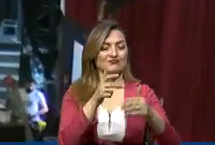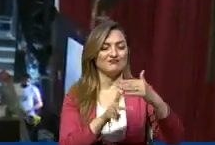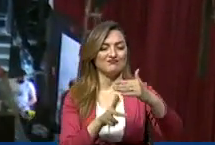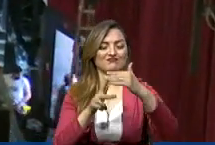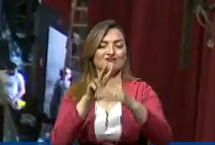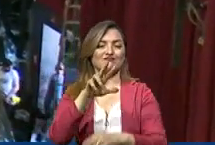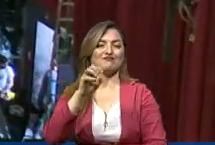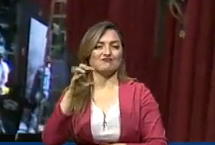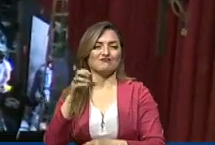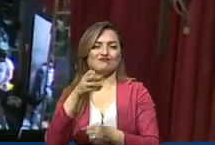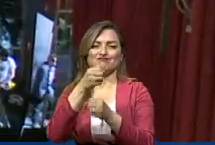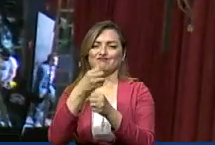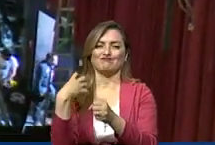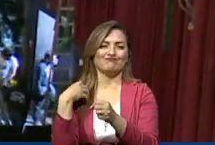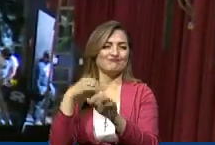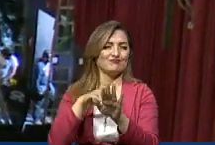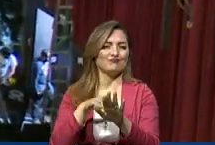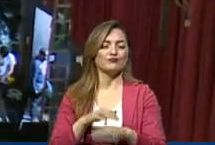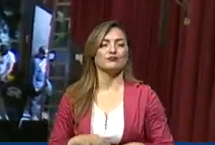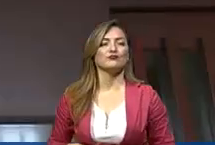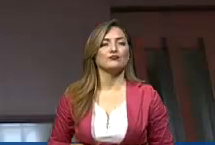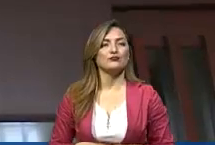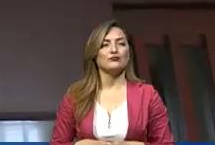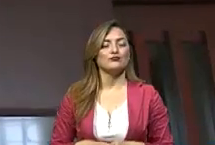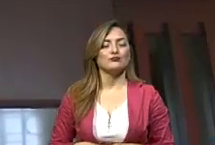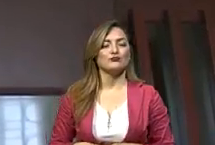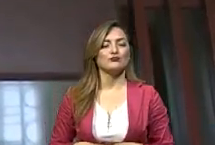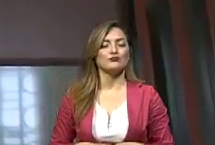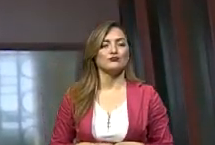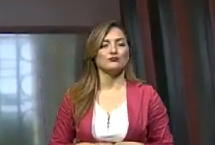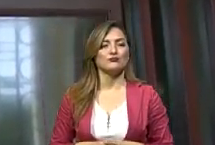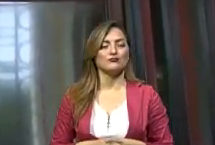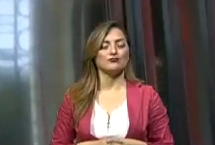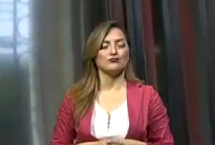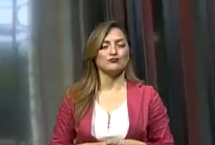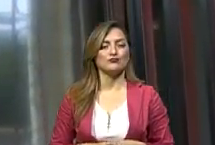garantizan la seguridad en el lugar. En Quito, Juan Miguel Rodríguez, 24 horas.